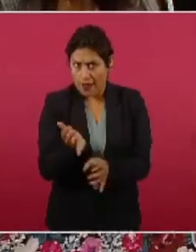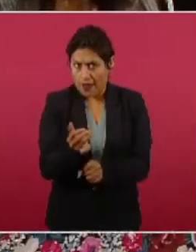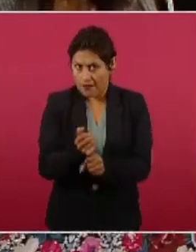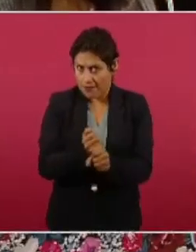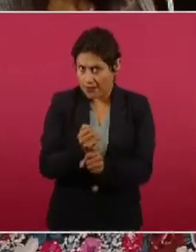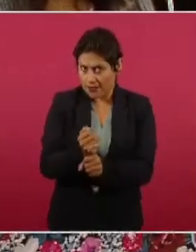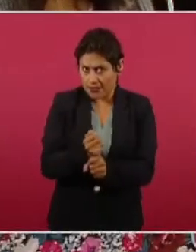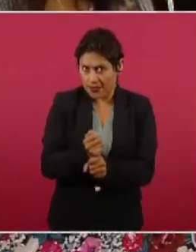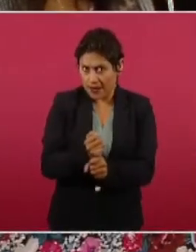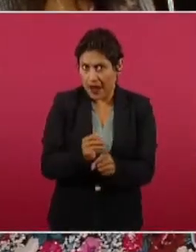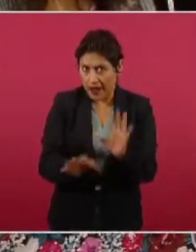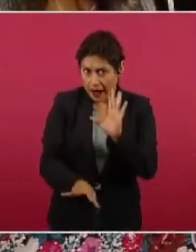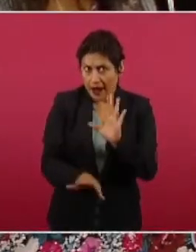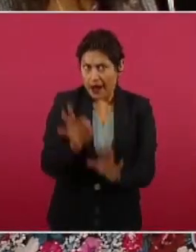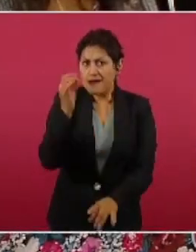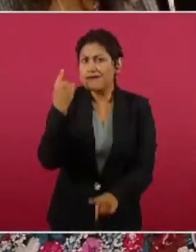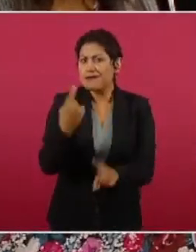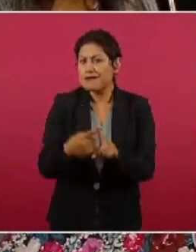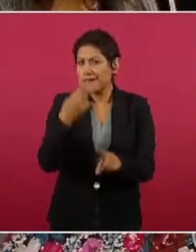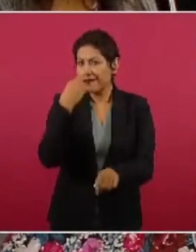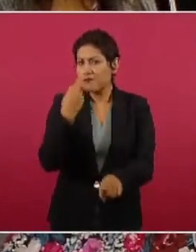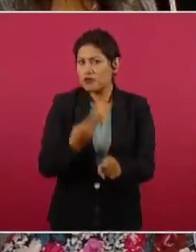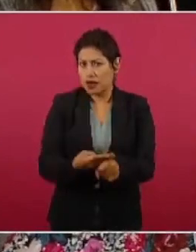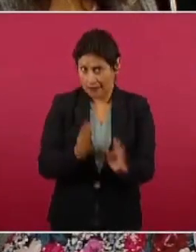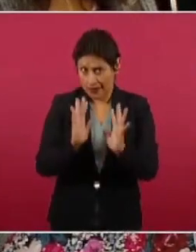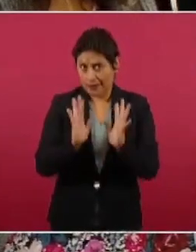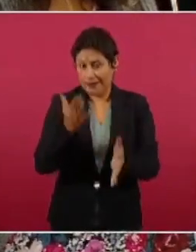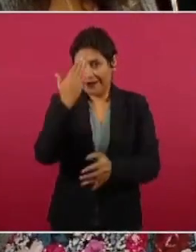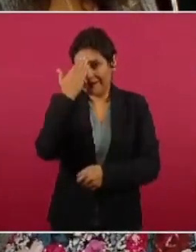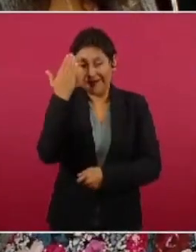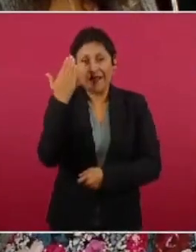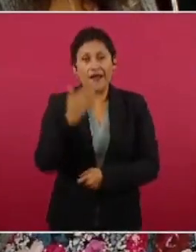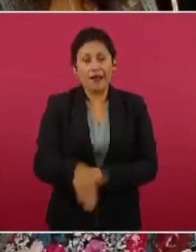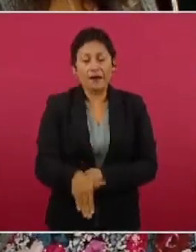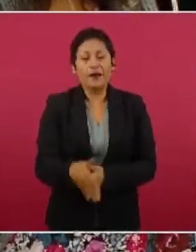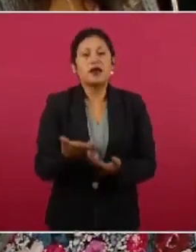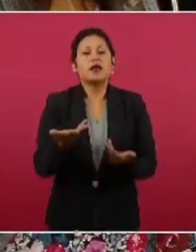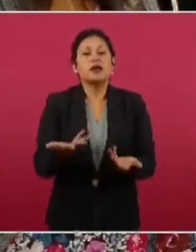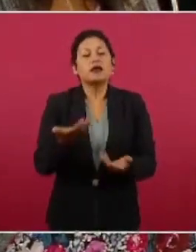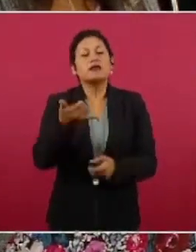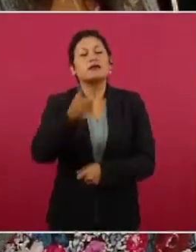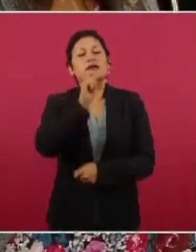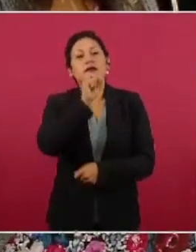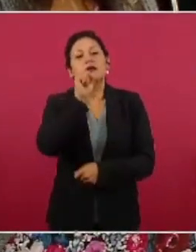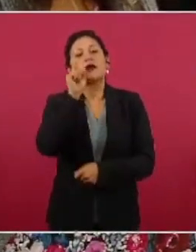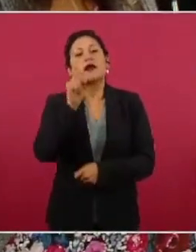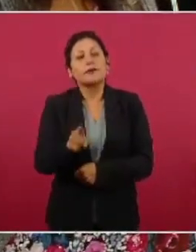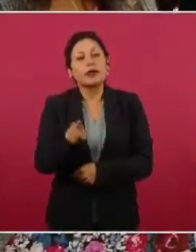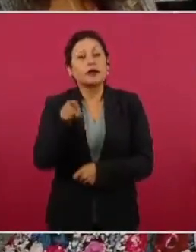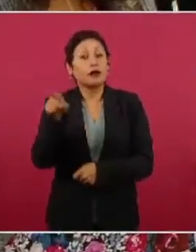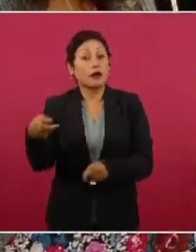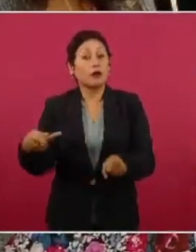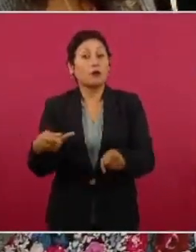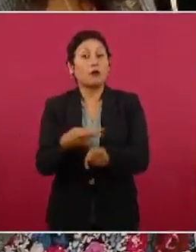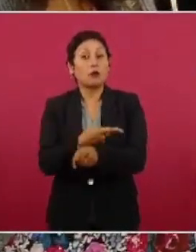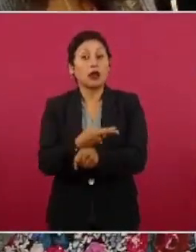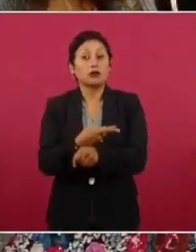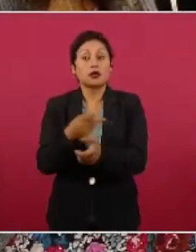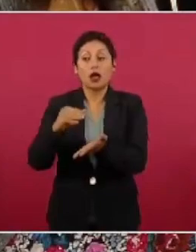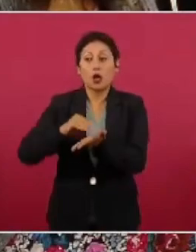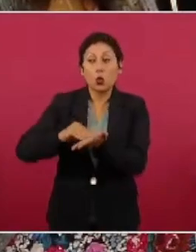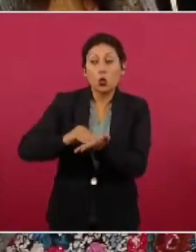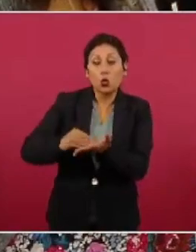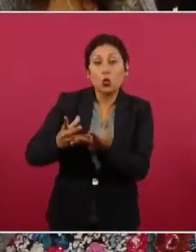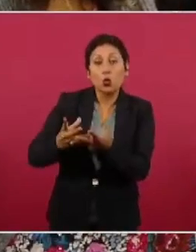los responsables de este desfalco y cómo se va a corregir todo esto en Segalmex, que pues afecta